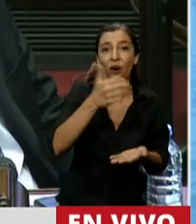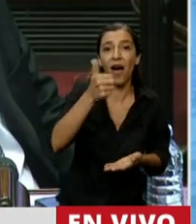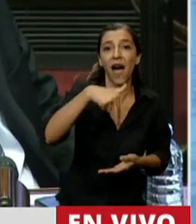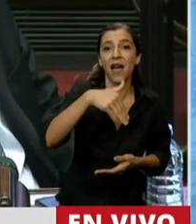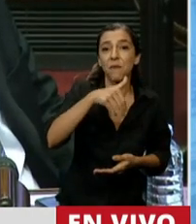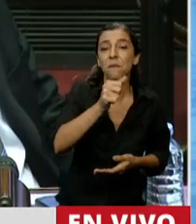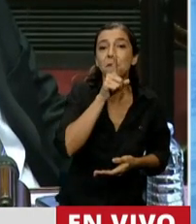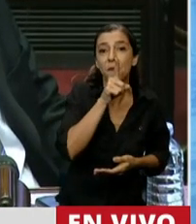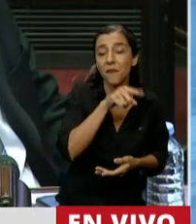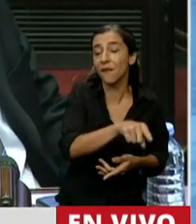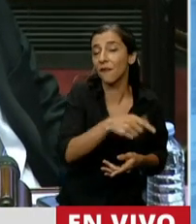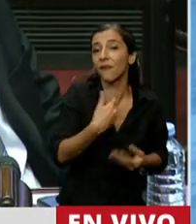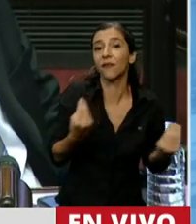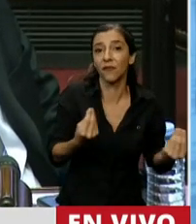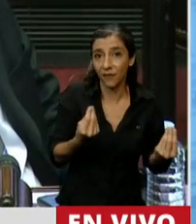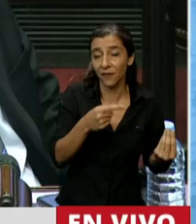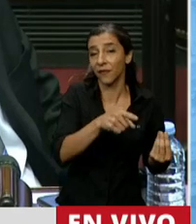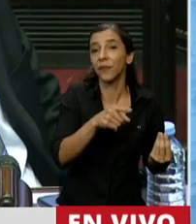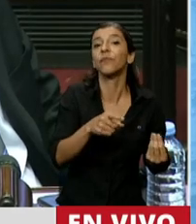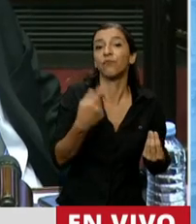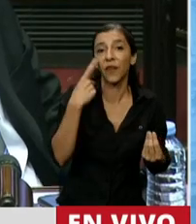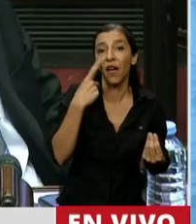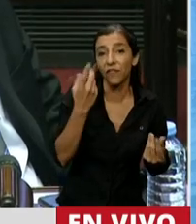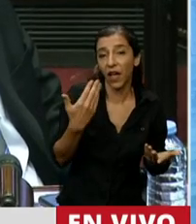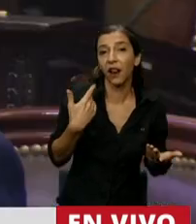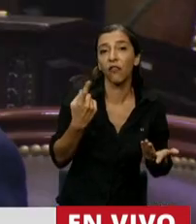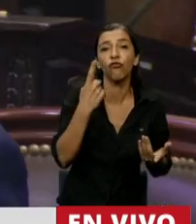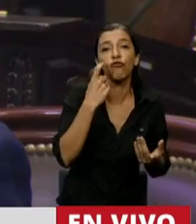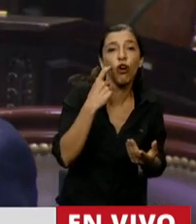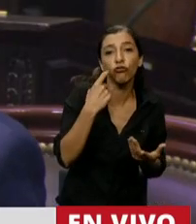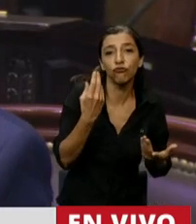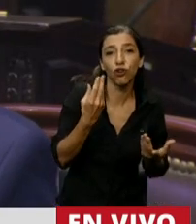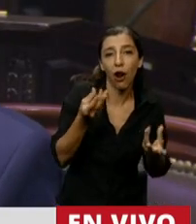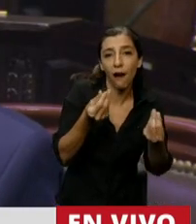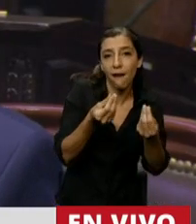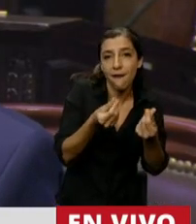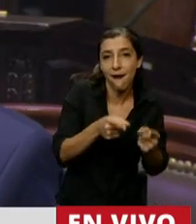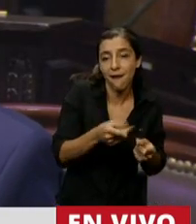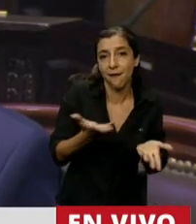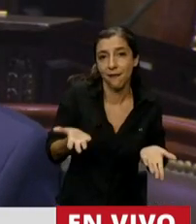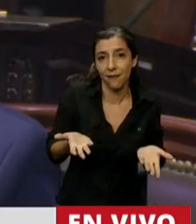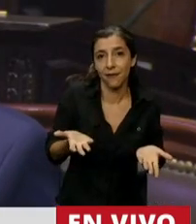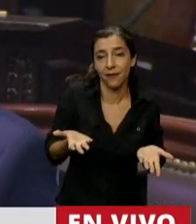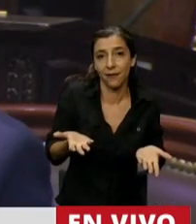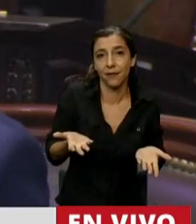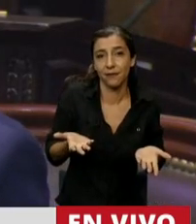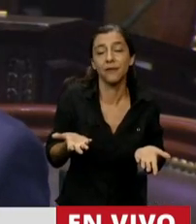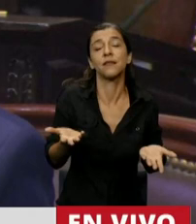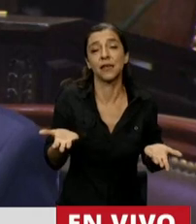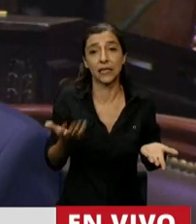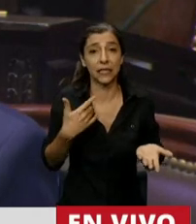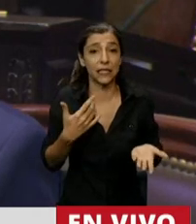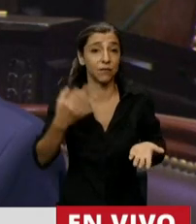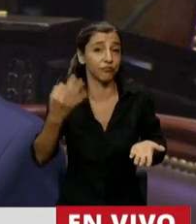ir a corroborar la calidad del laboratorio que la está produciendo, que encima no